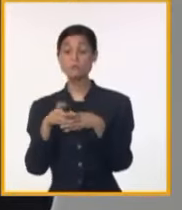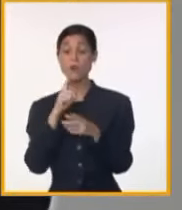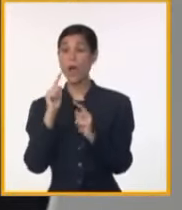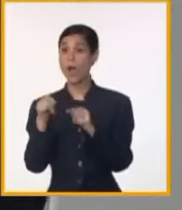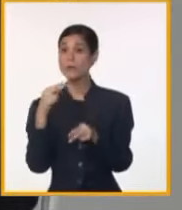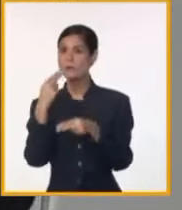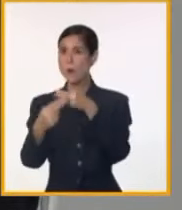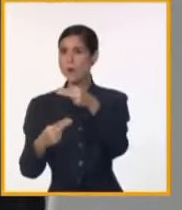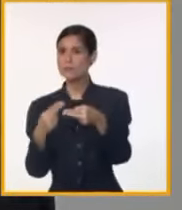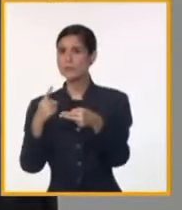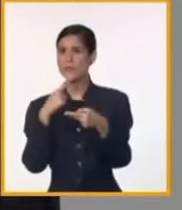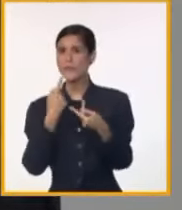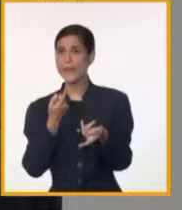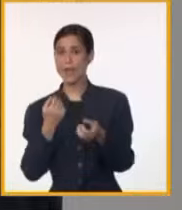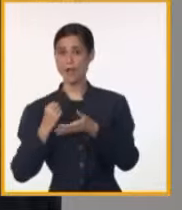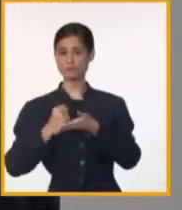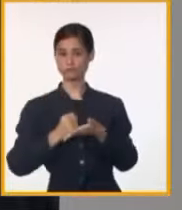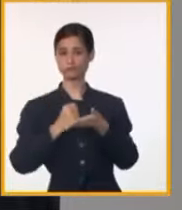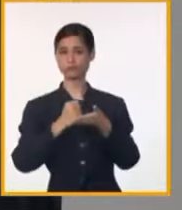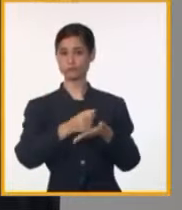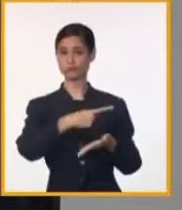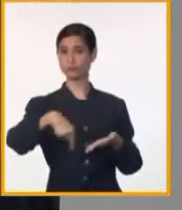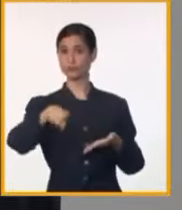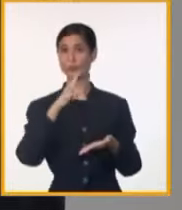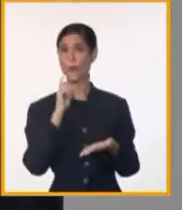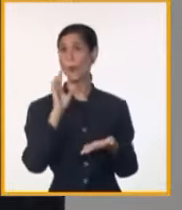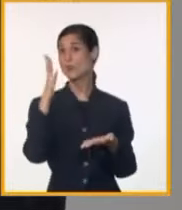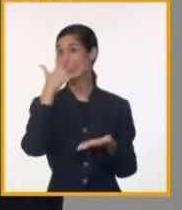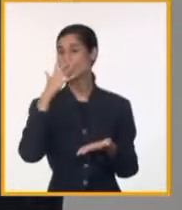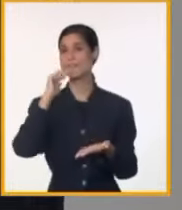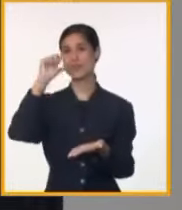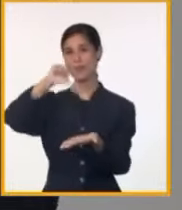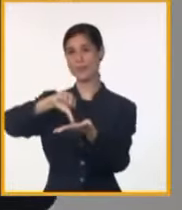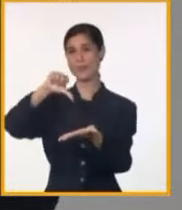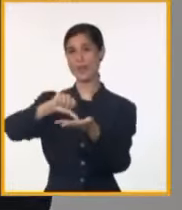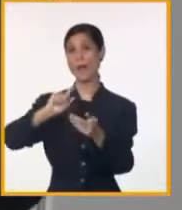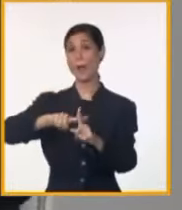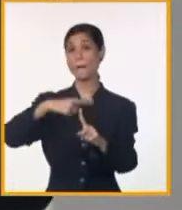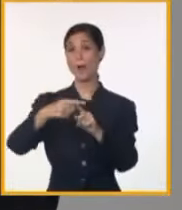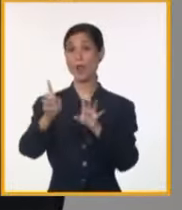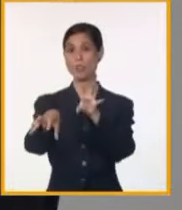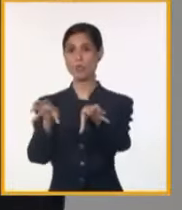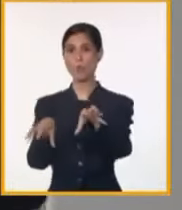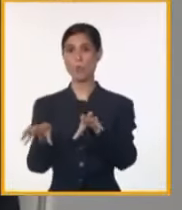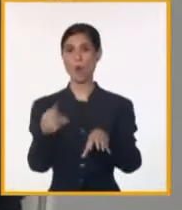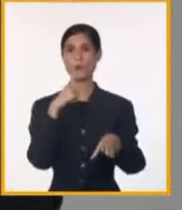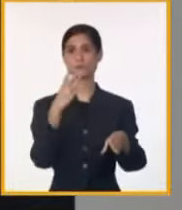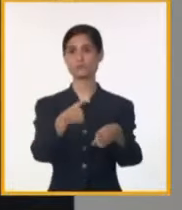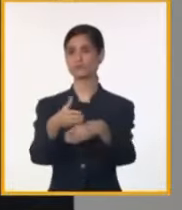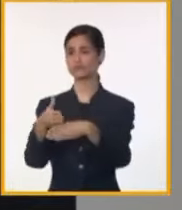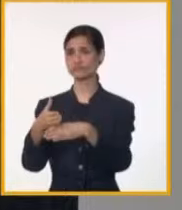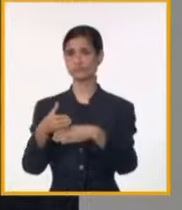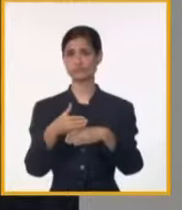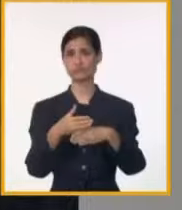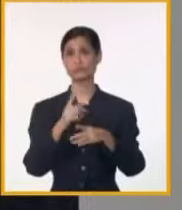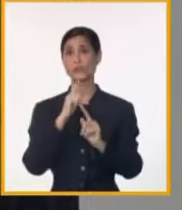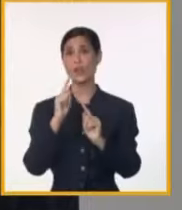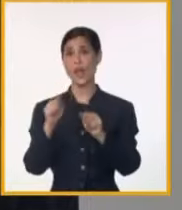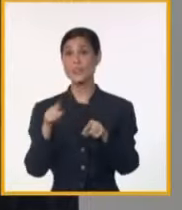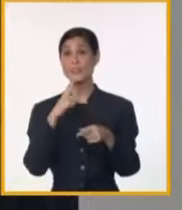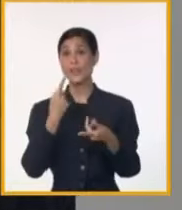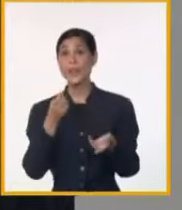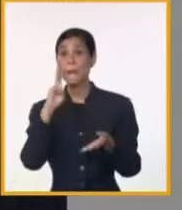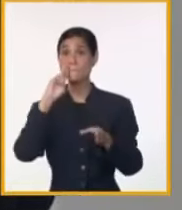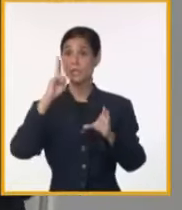para apoderarse de Irán Y de todos sus cuantiosos inmensos recursos petroleros